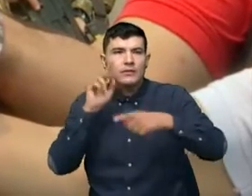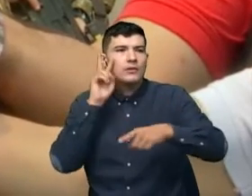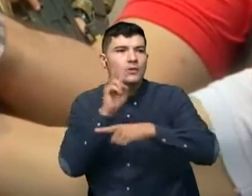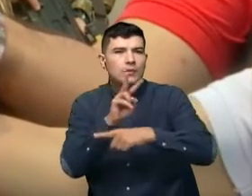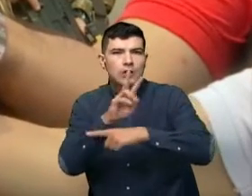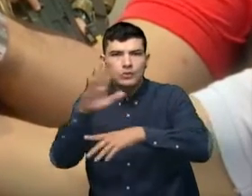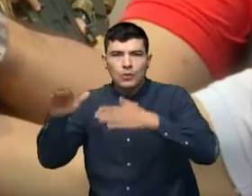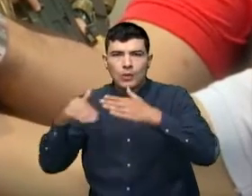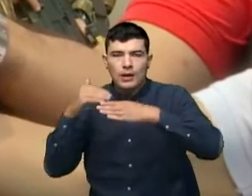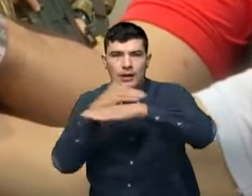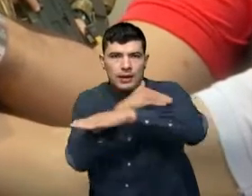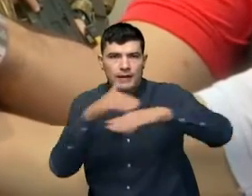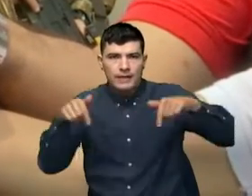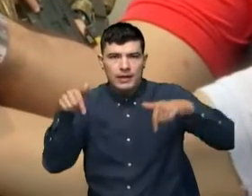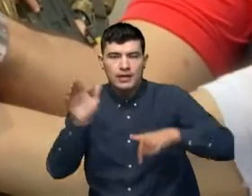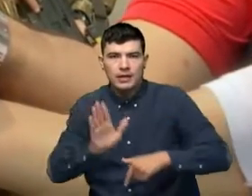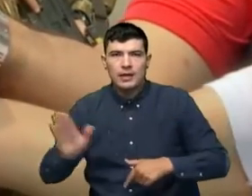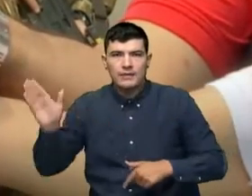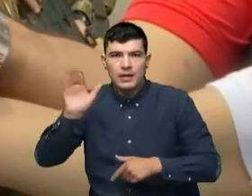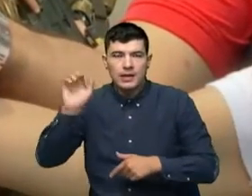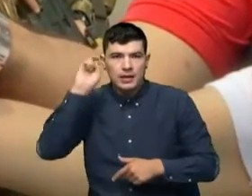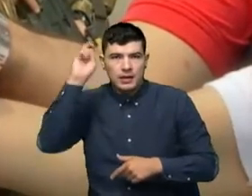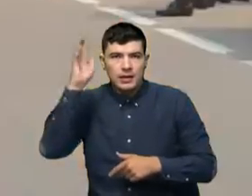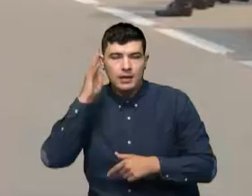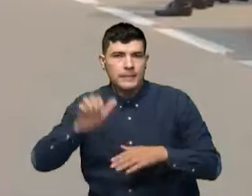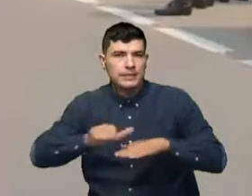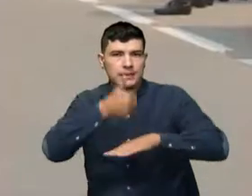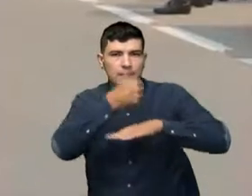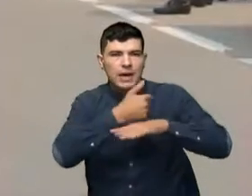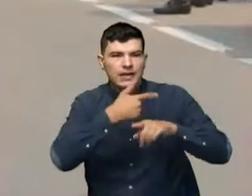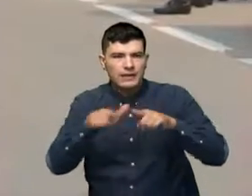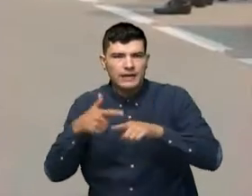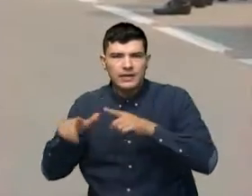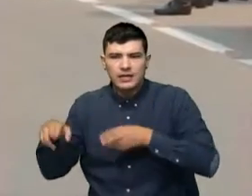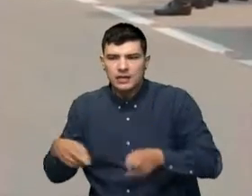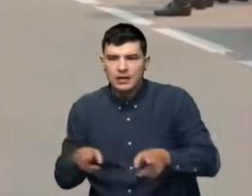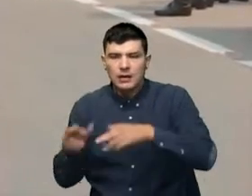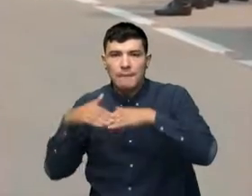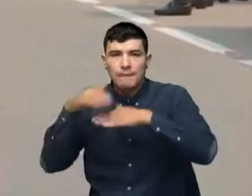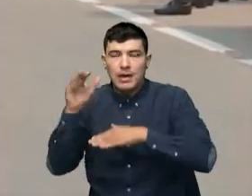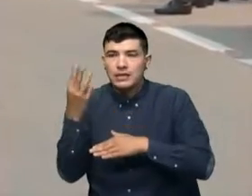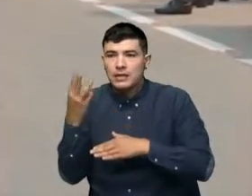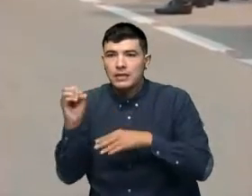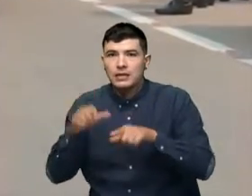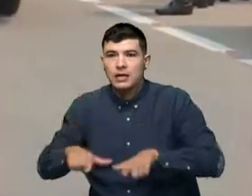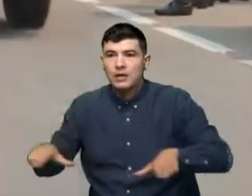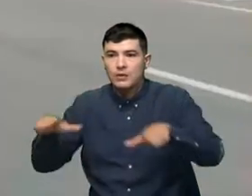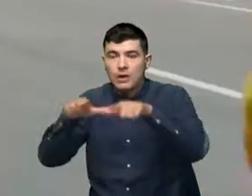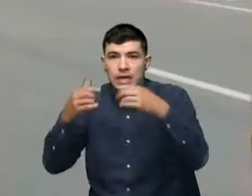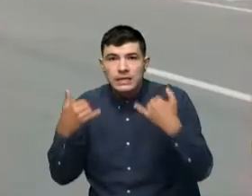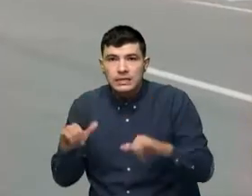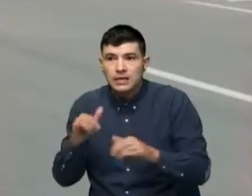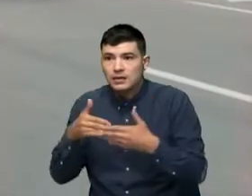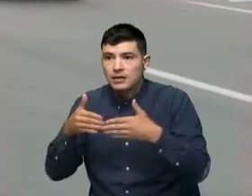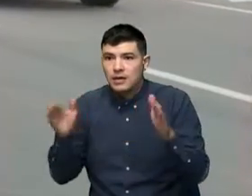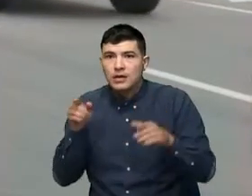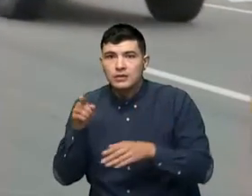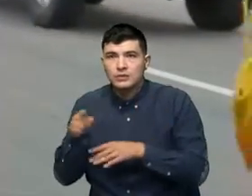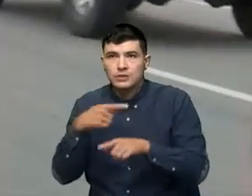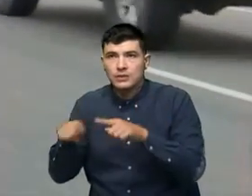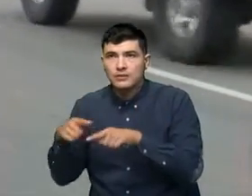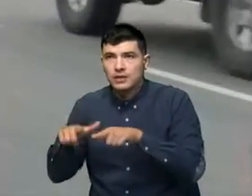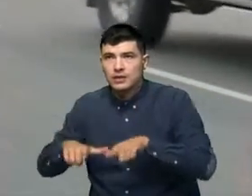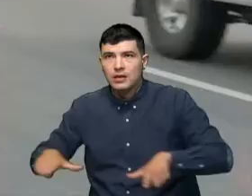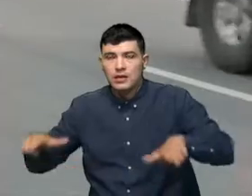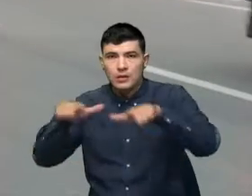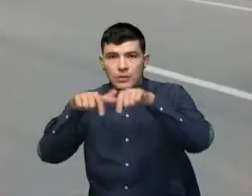los ejes viales sobre las vías principales, rutas alternas. Serán más de 30 puestos los que desde ya se instalaron en los diferentes corredores viales